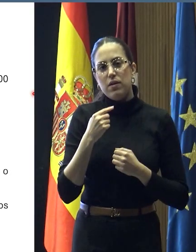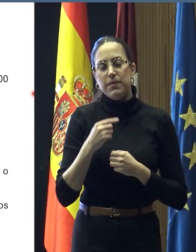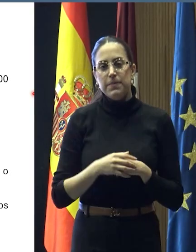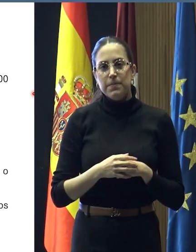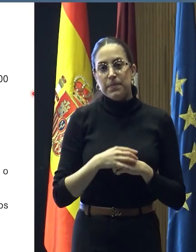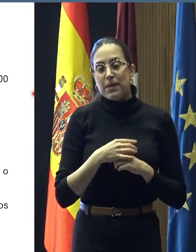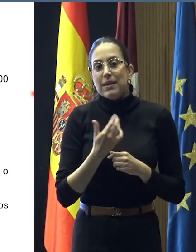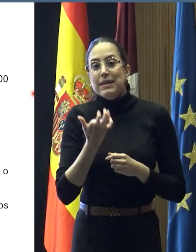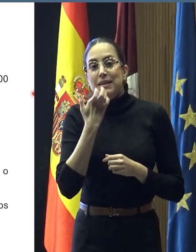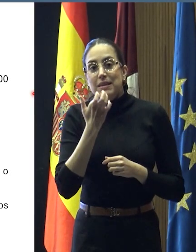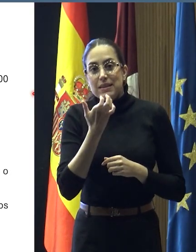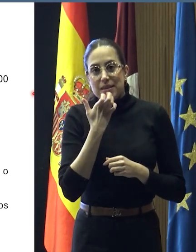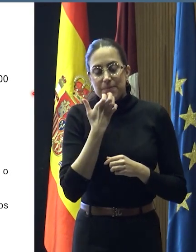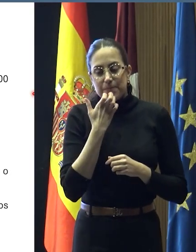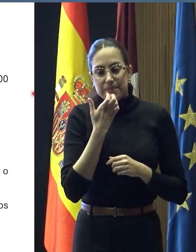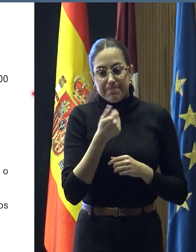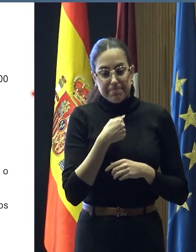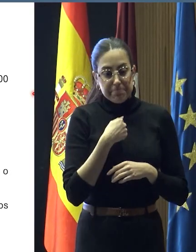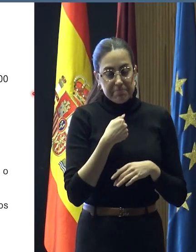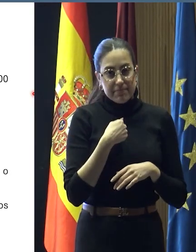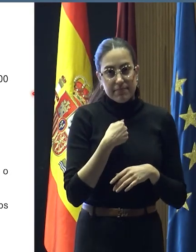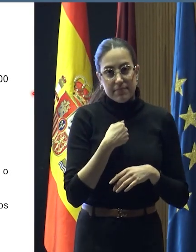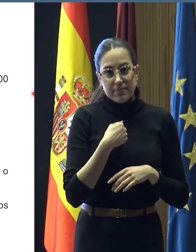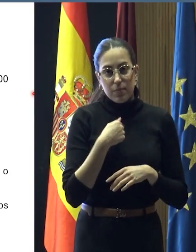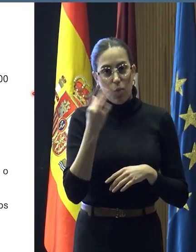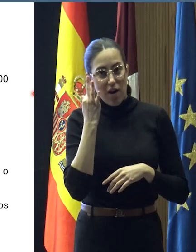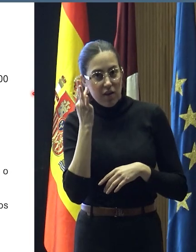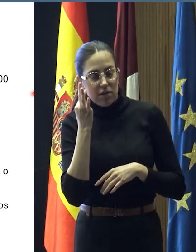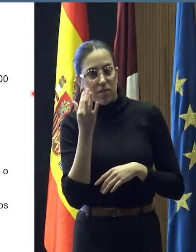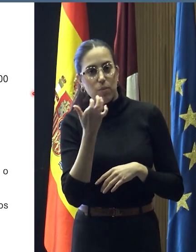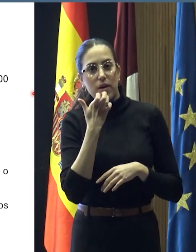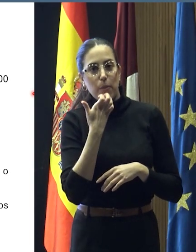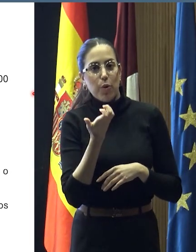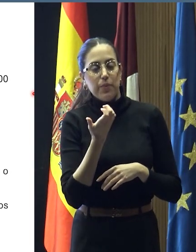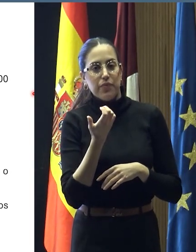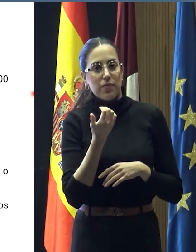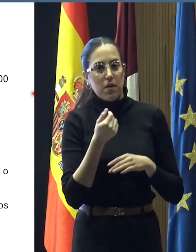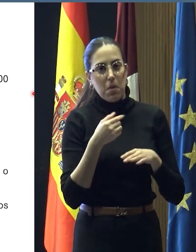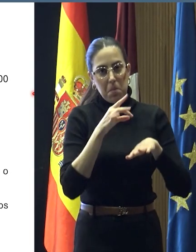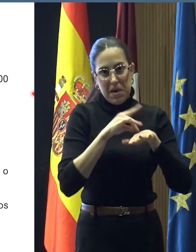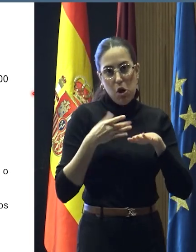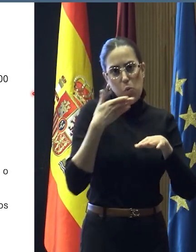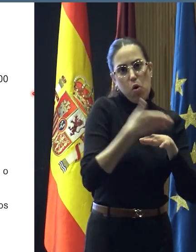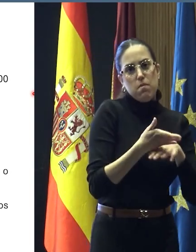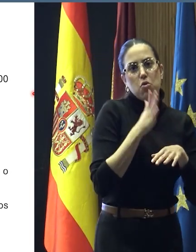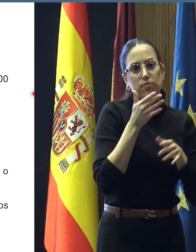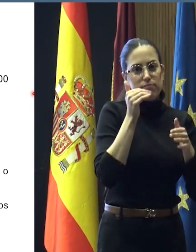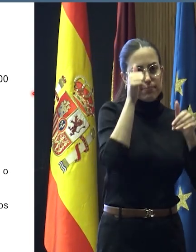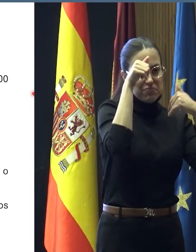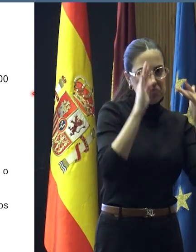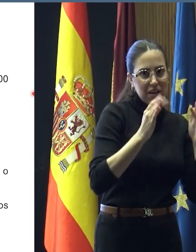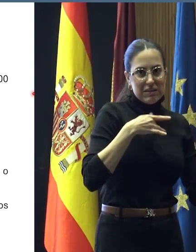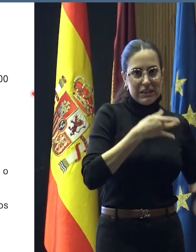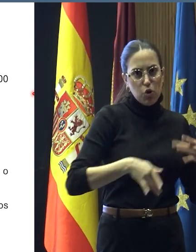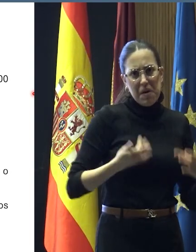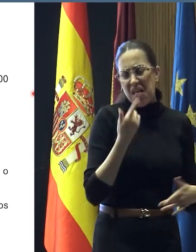cuando habían ido a que les atendieran por estos síntomas,